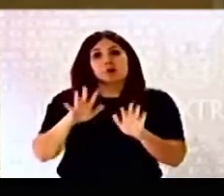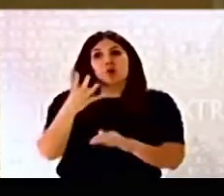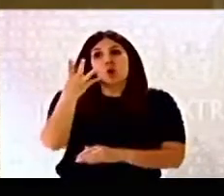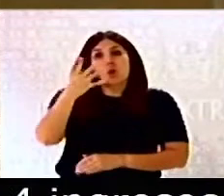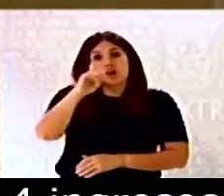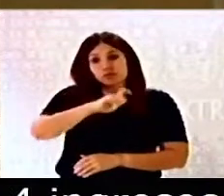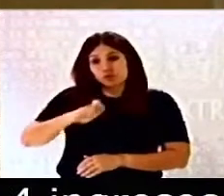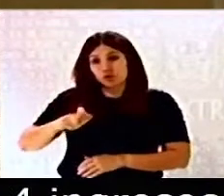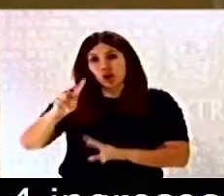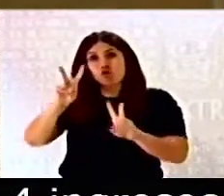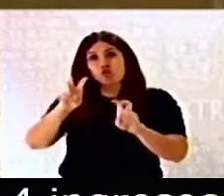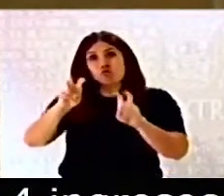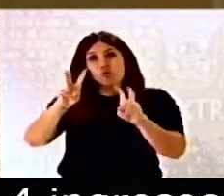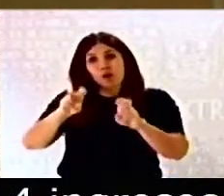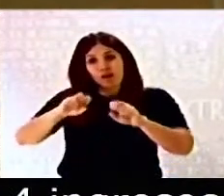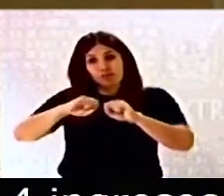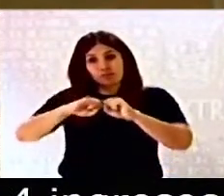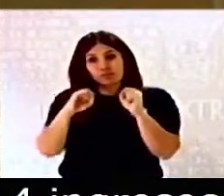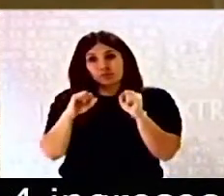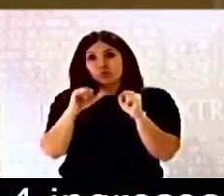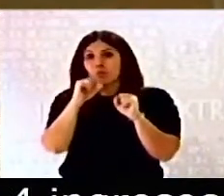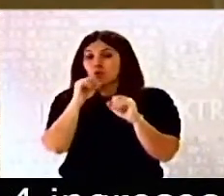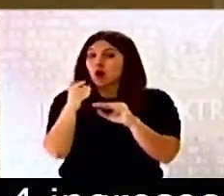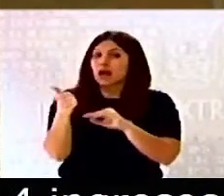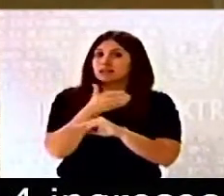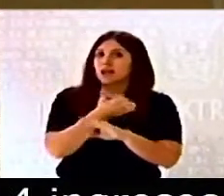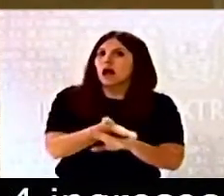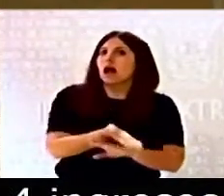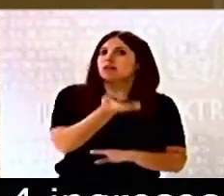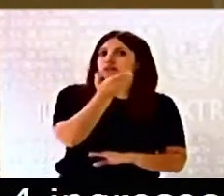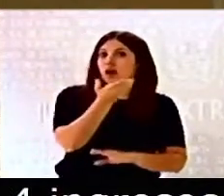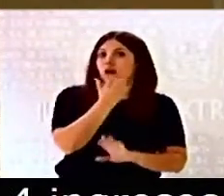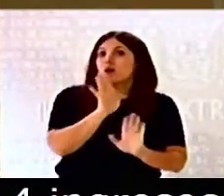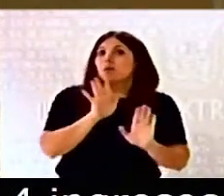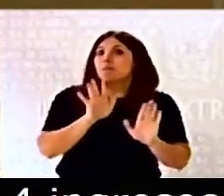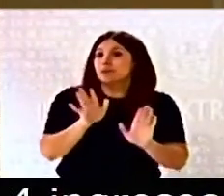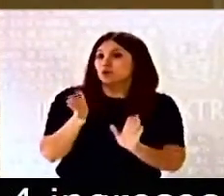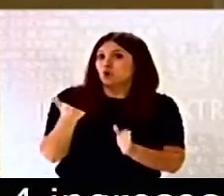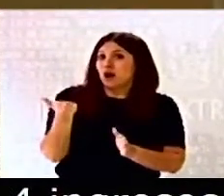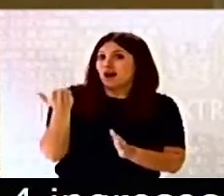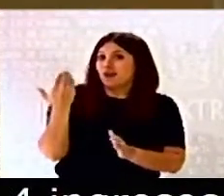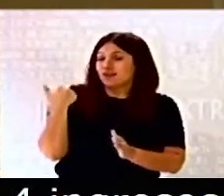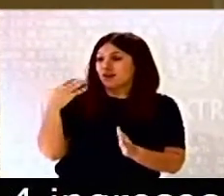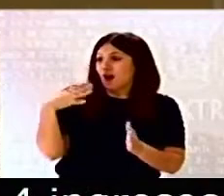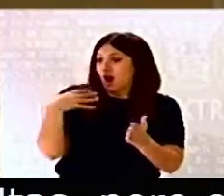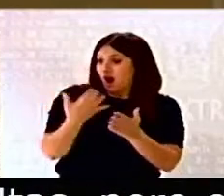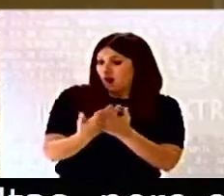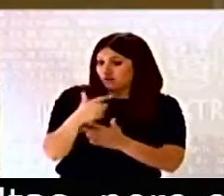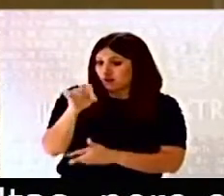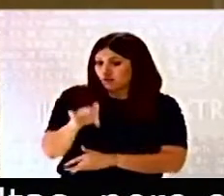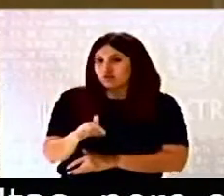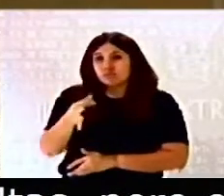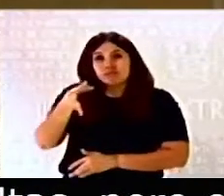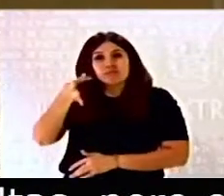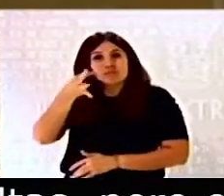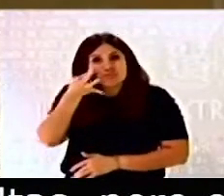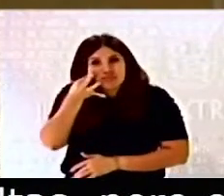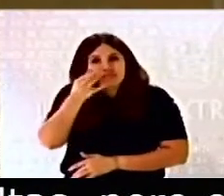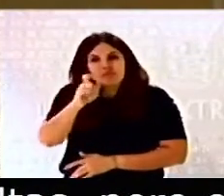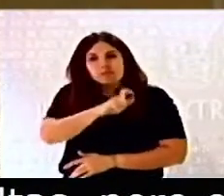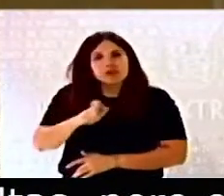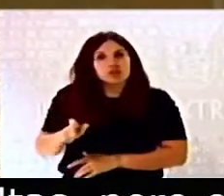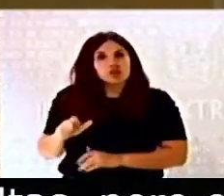nuevos porque se han dado altas, pero en realidad han ingresado de ayer a hoy 8 personas en nuestros hospitales